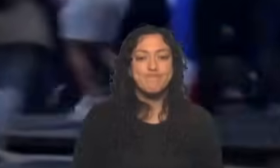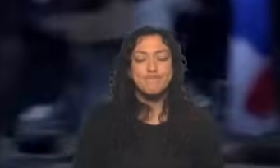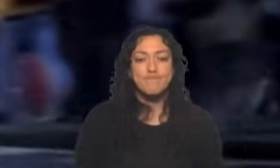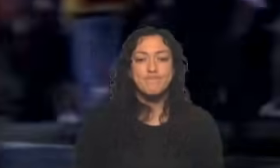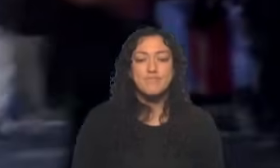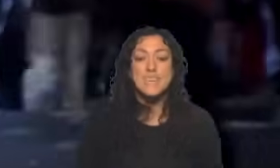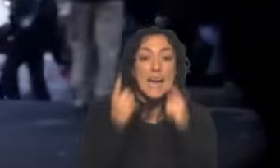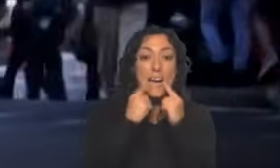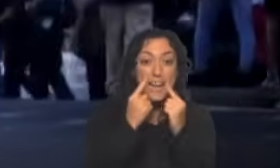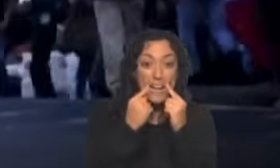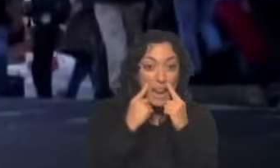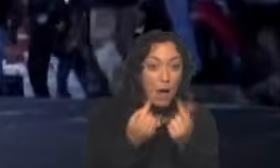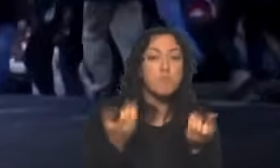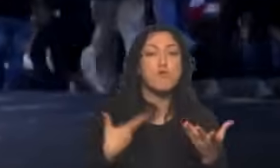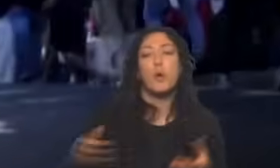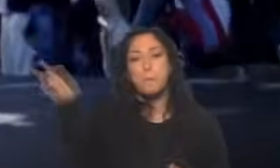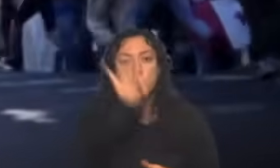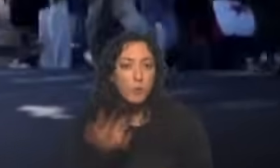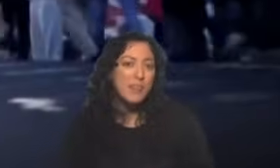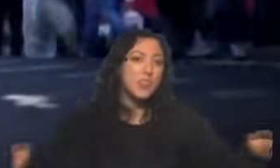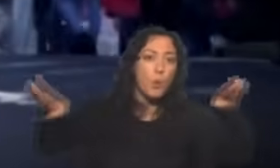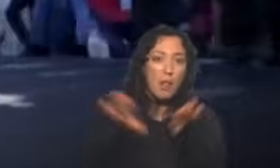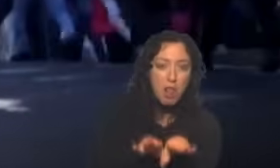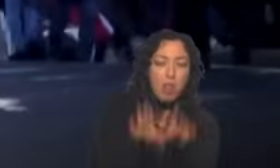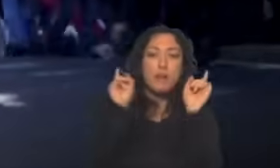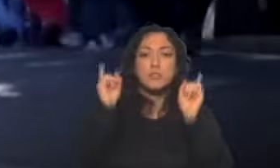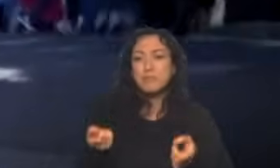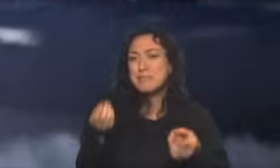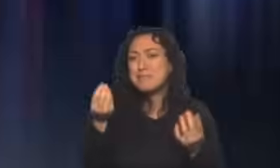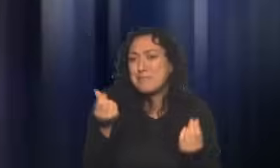Los reclamos son por igualdad de oportunidades y el alto costo de